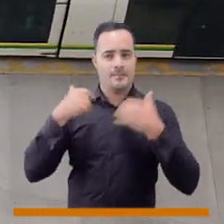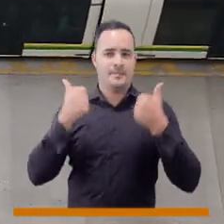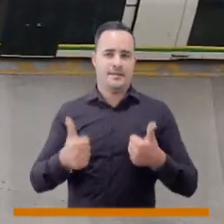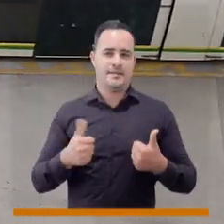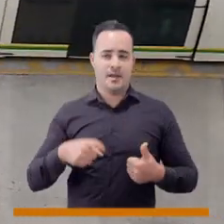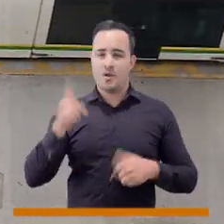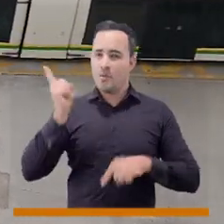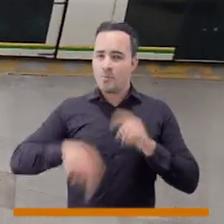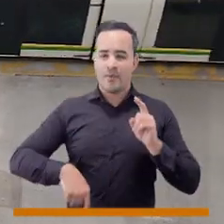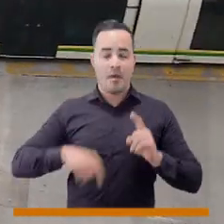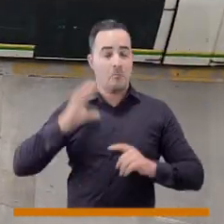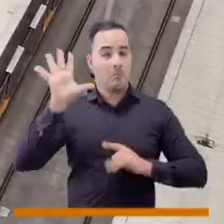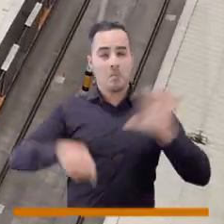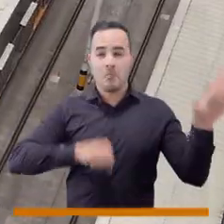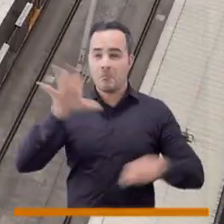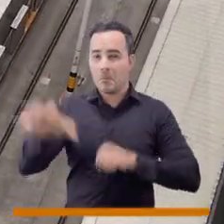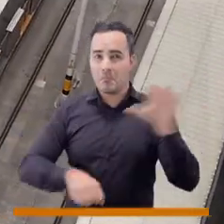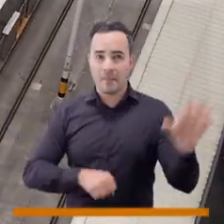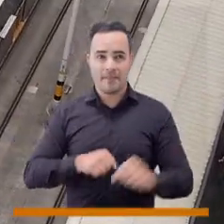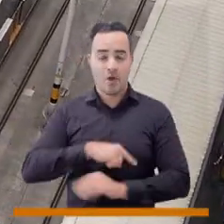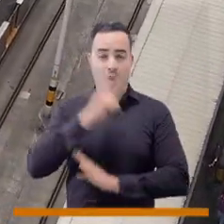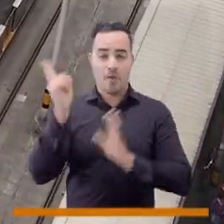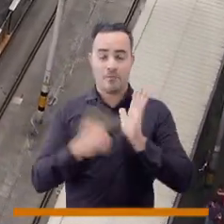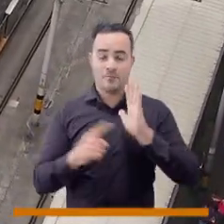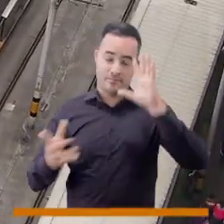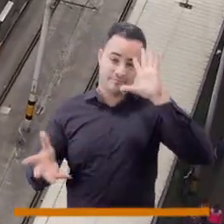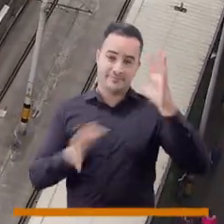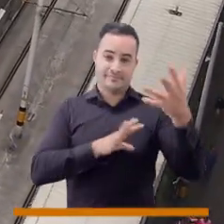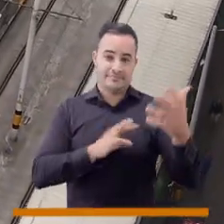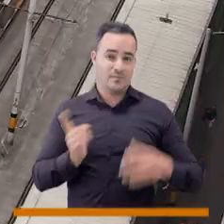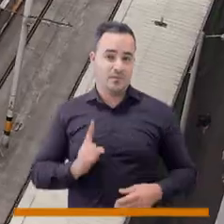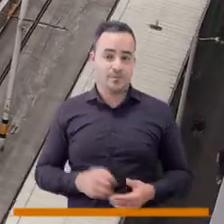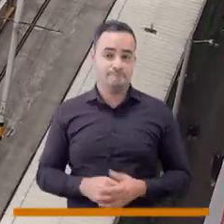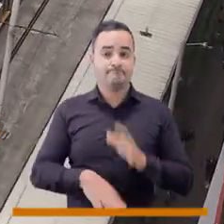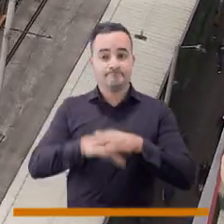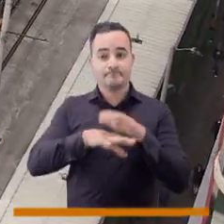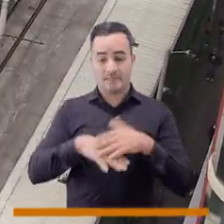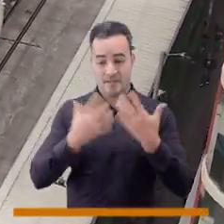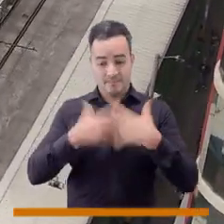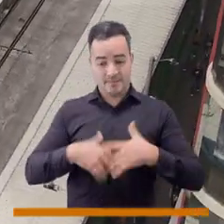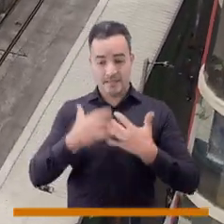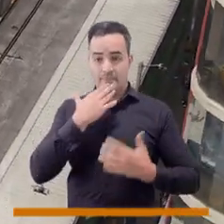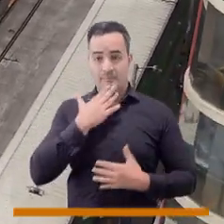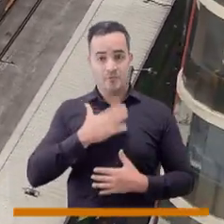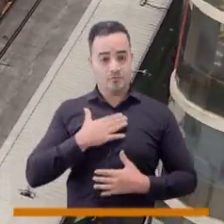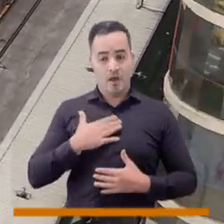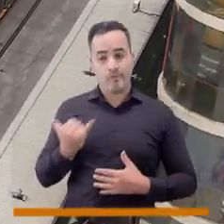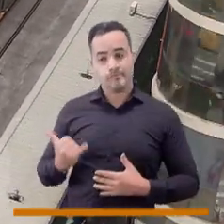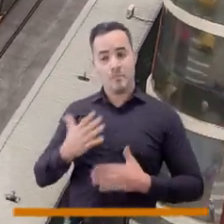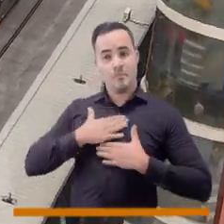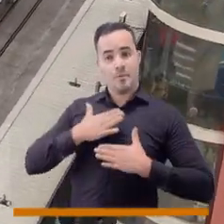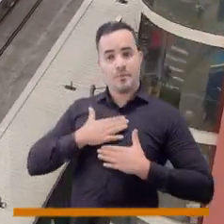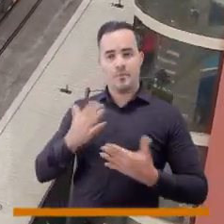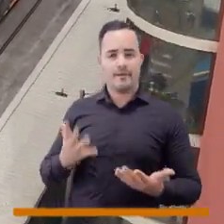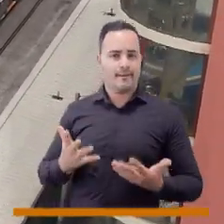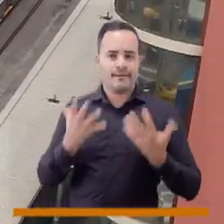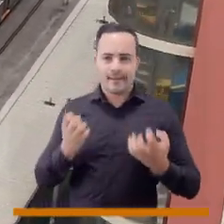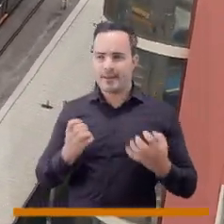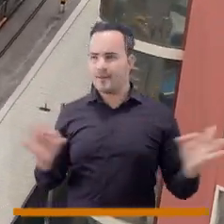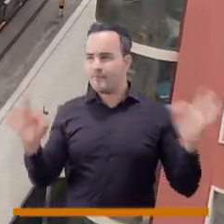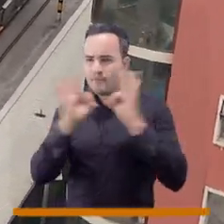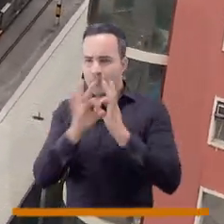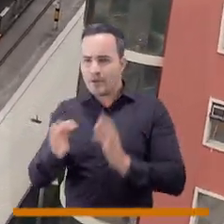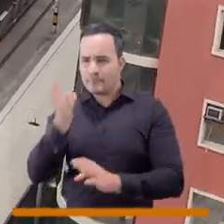ciudad, desde el punto de vista administrativo, tiene que buscar eso, Catherine. Cuando uno tiene empresa, uno busca una vocación, uno busca unas líneas estratégicas para